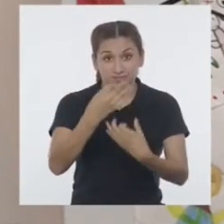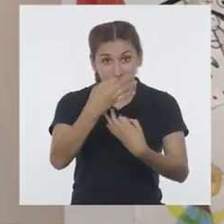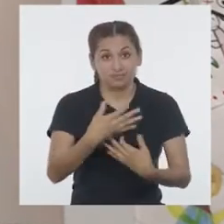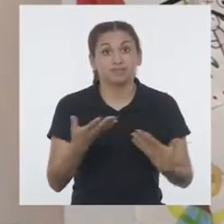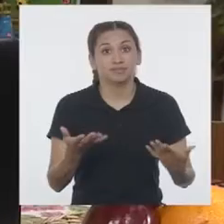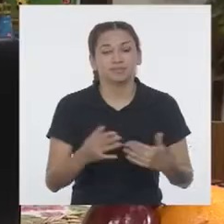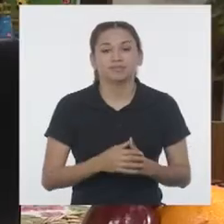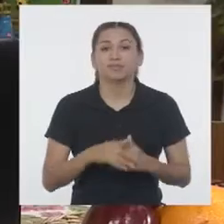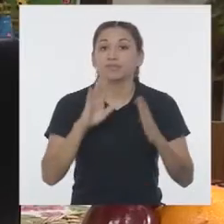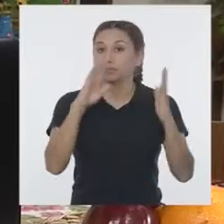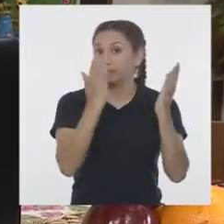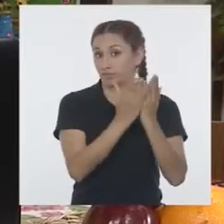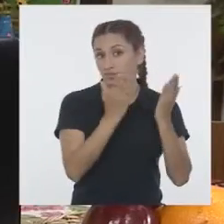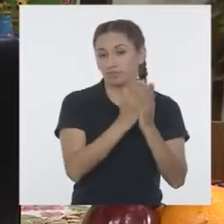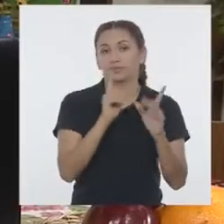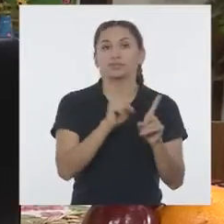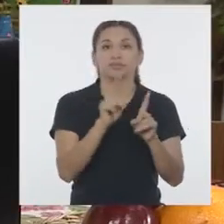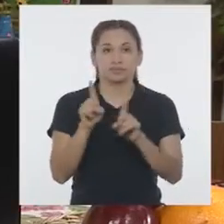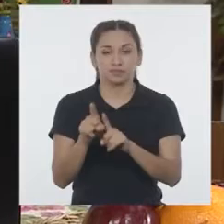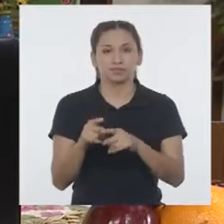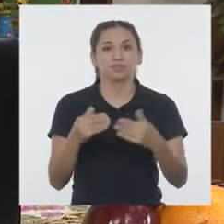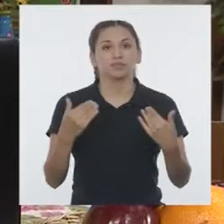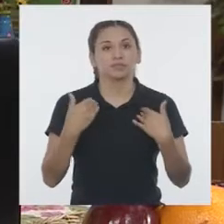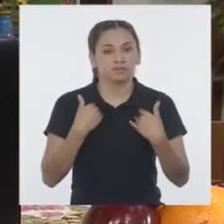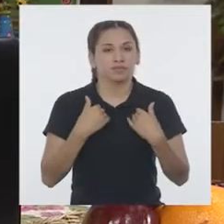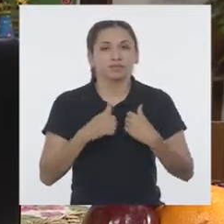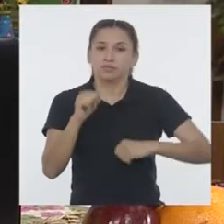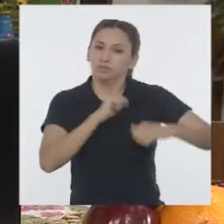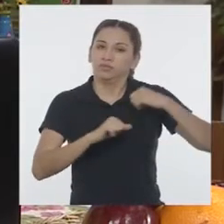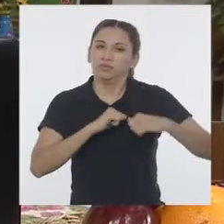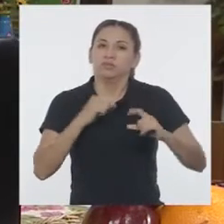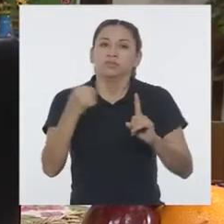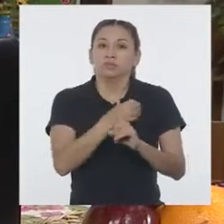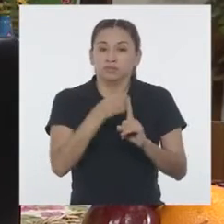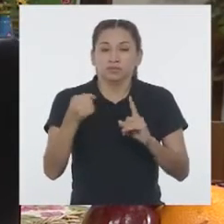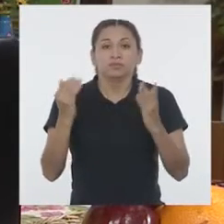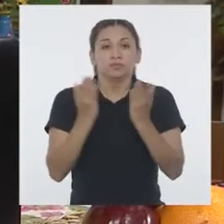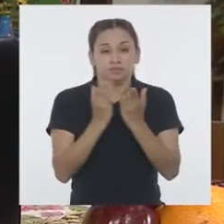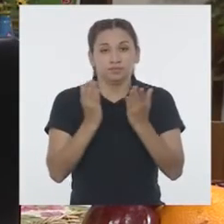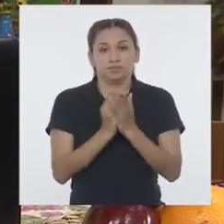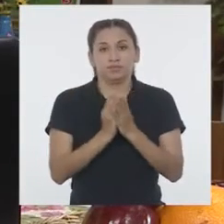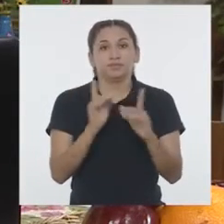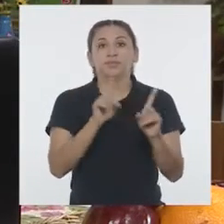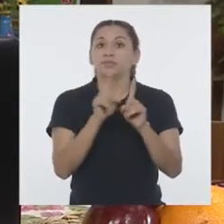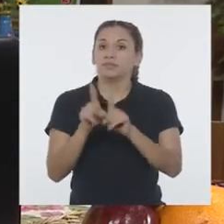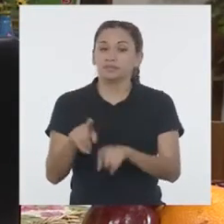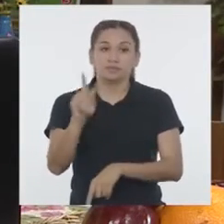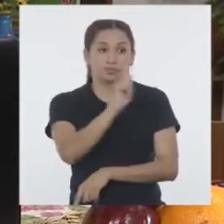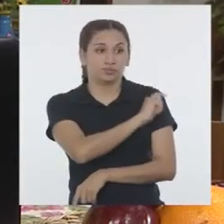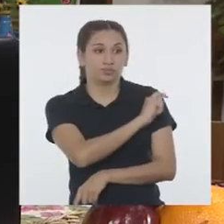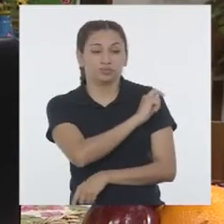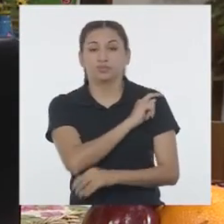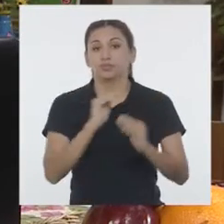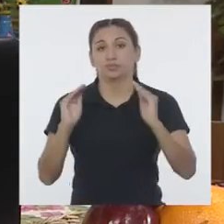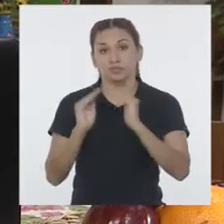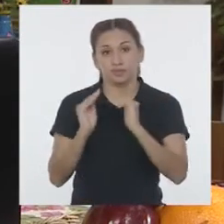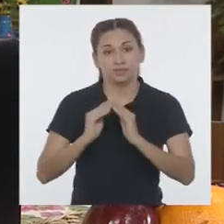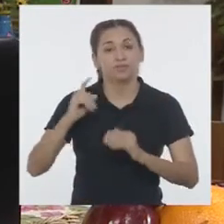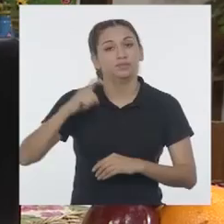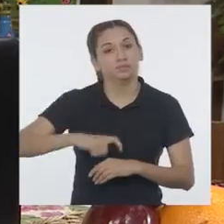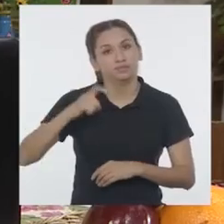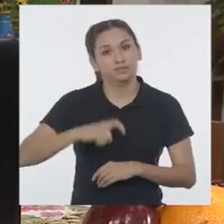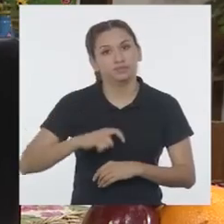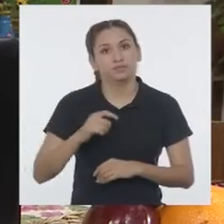¿no? En la escuela también se vive la violencia escolar y por eso, tanto en tutoría como en casa,